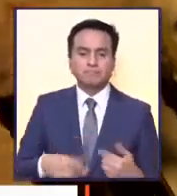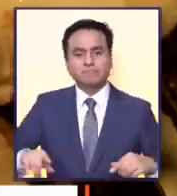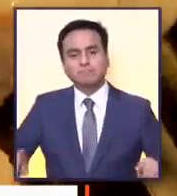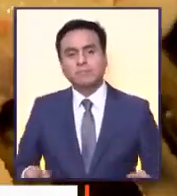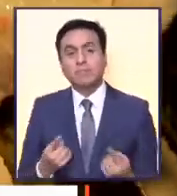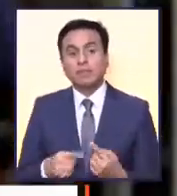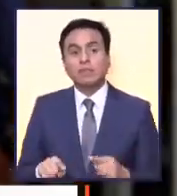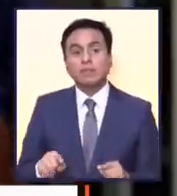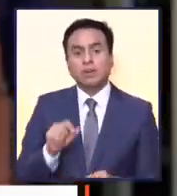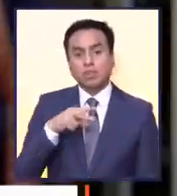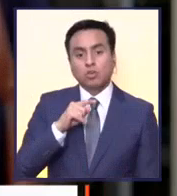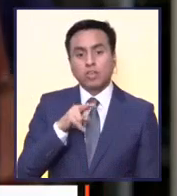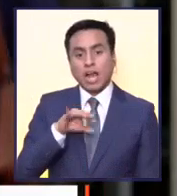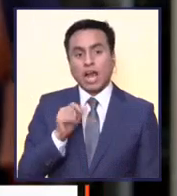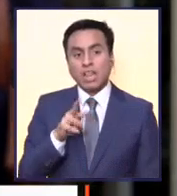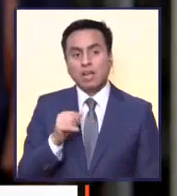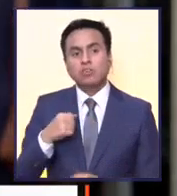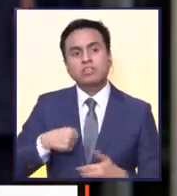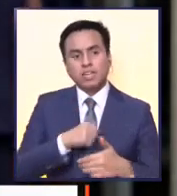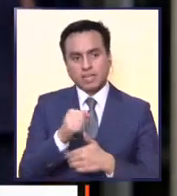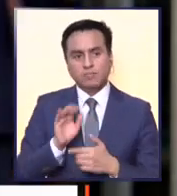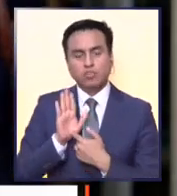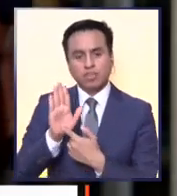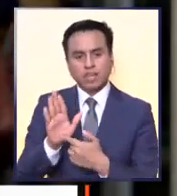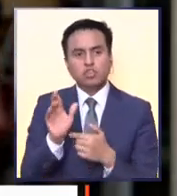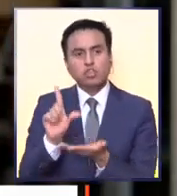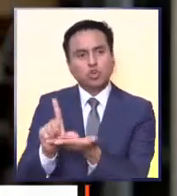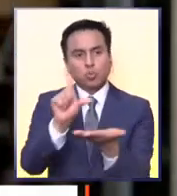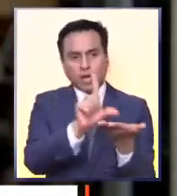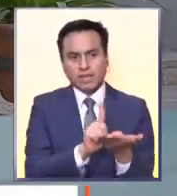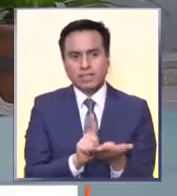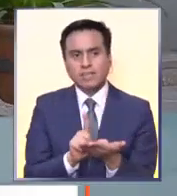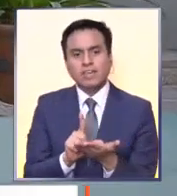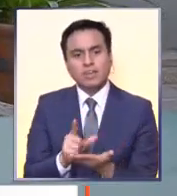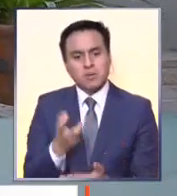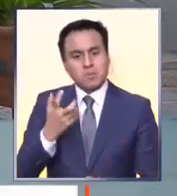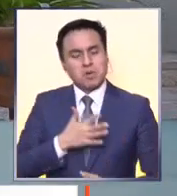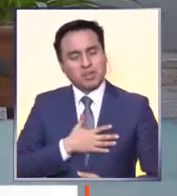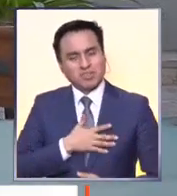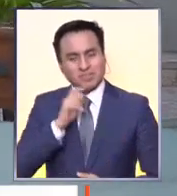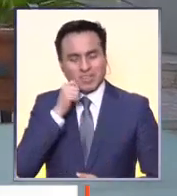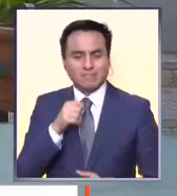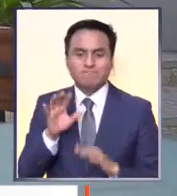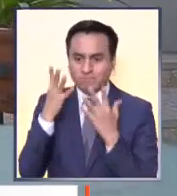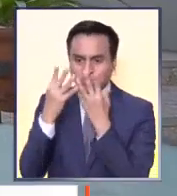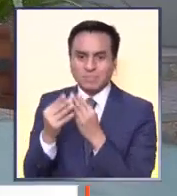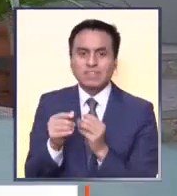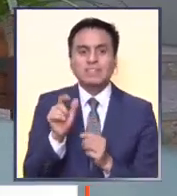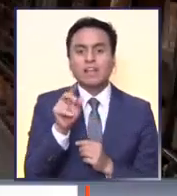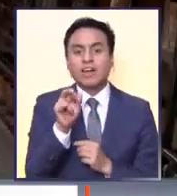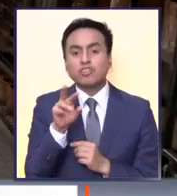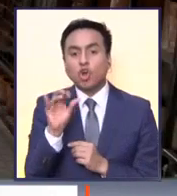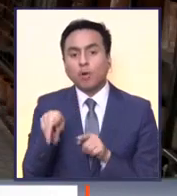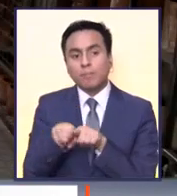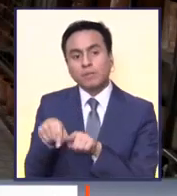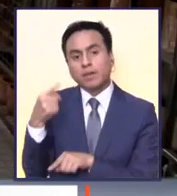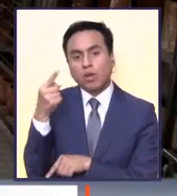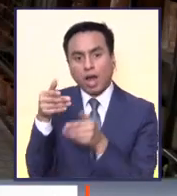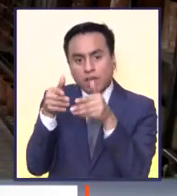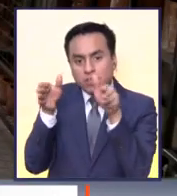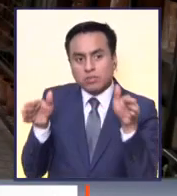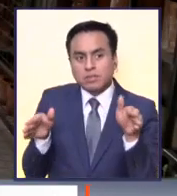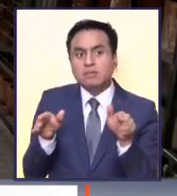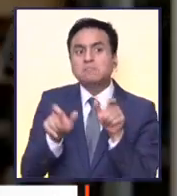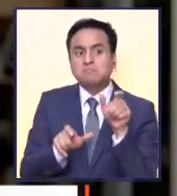Soy Antonia Gana, cocinera, y esta vez les quiero mostrar dos lugares que se han robado mi corazón. El primero es La Salvación, que a pocas semanas de su apertura ha